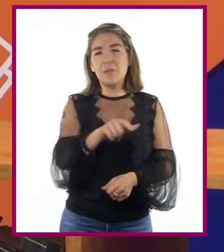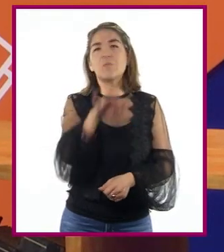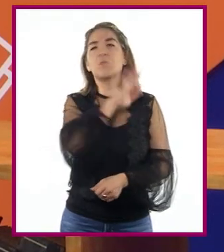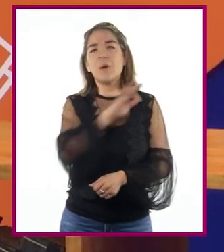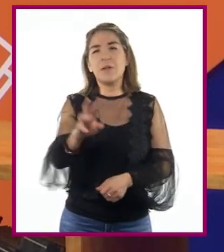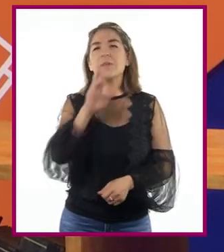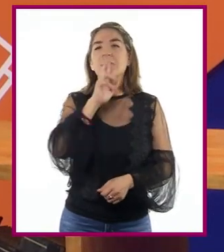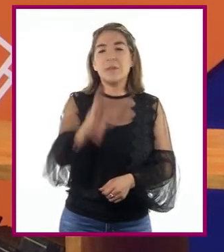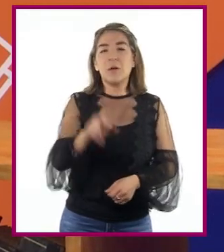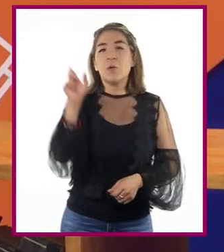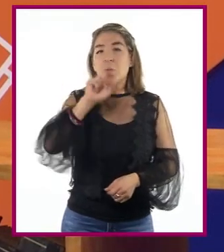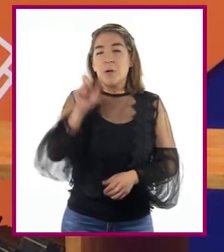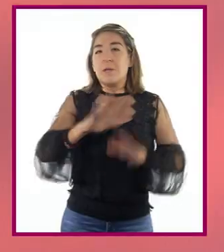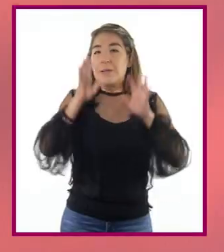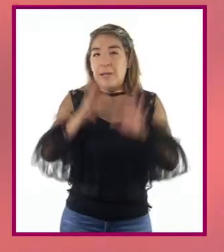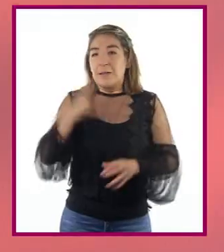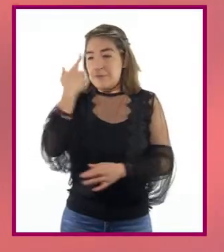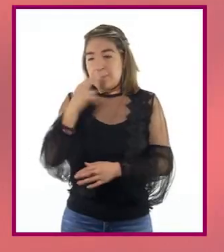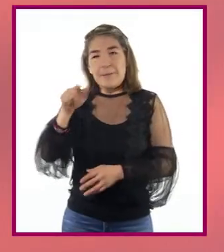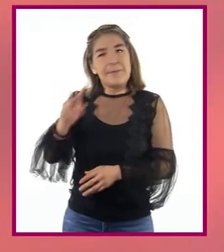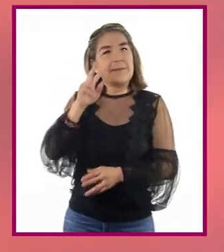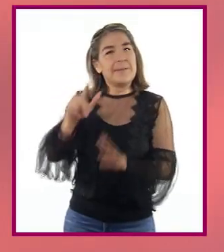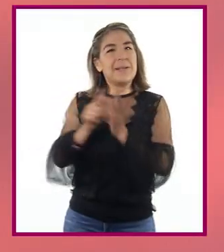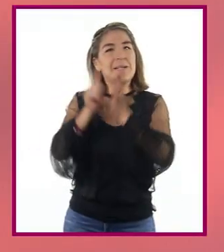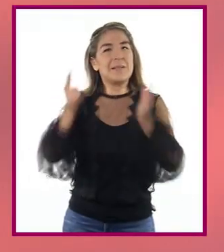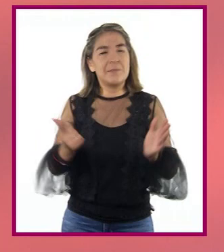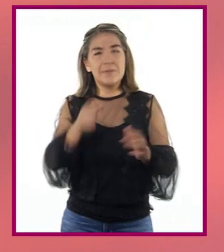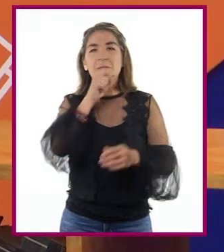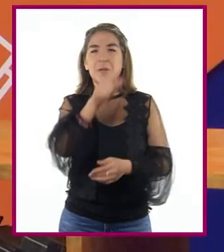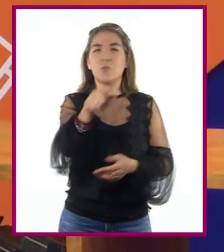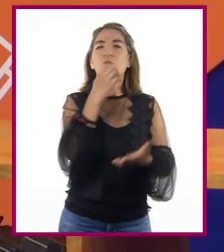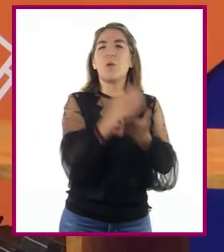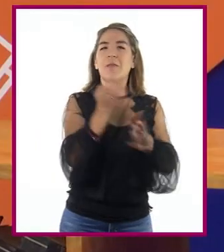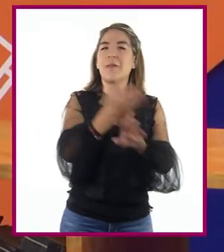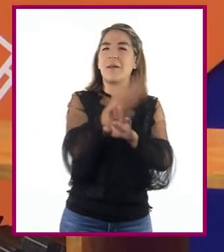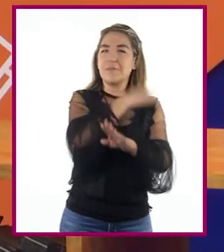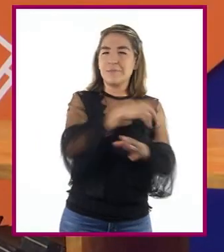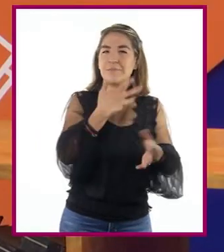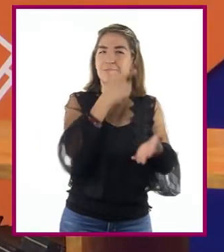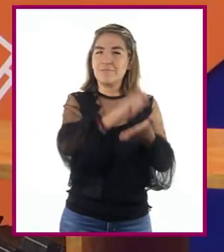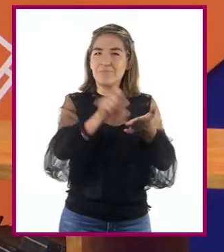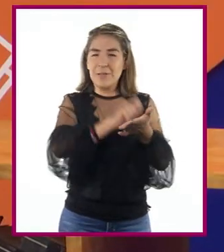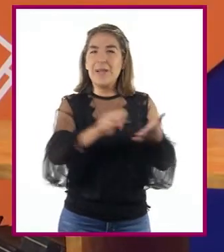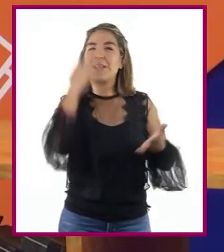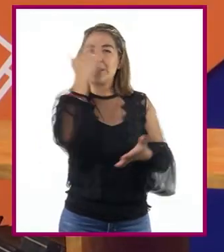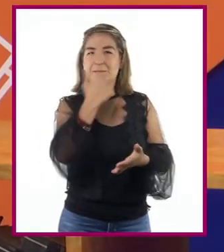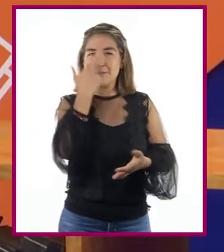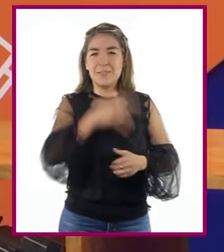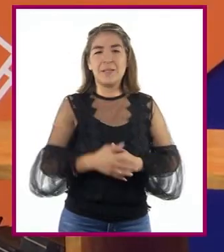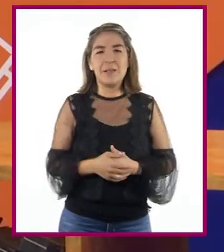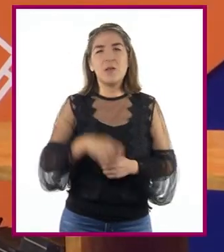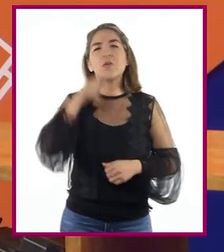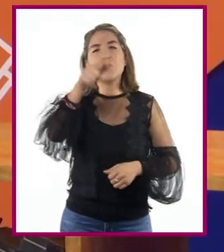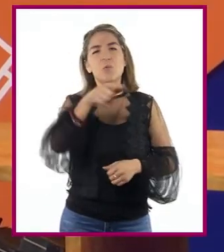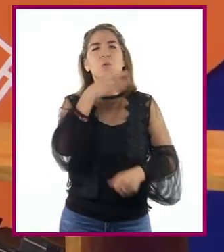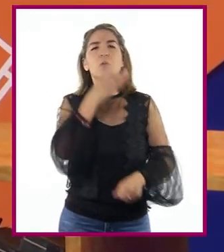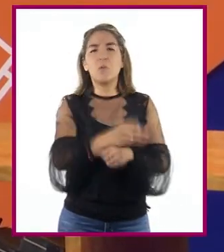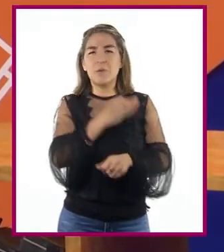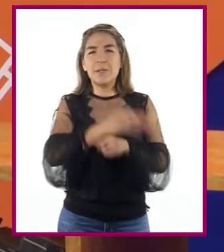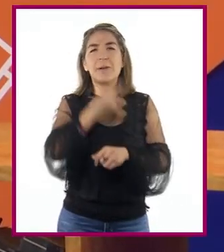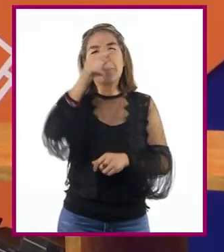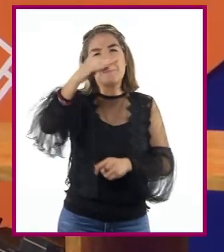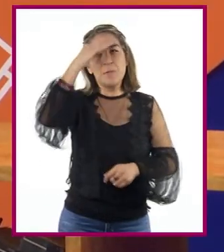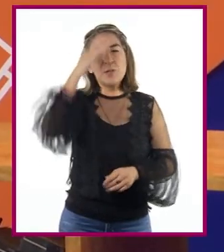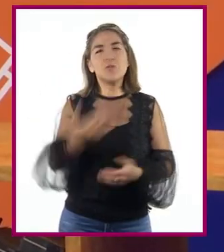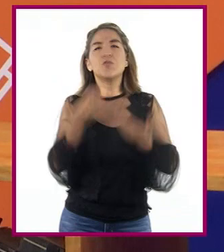podrán resolver al momento de consultar su libro y revisar sus apuntes. Para empezar, los invito a reflexionar